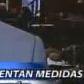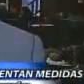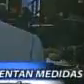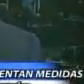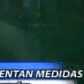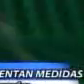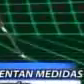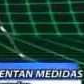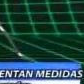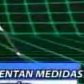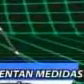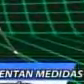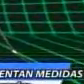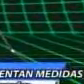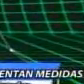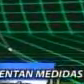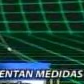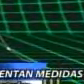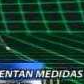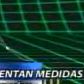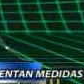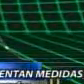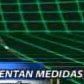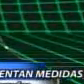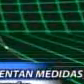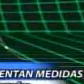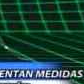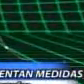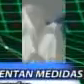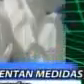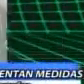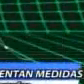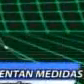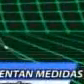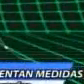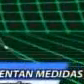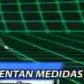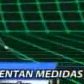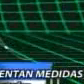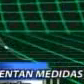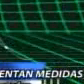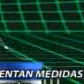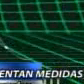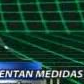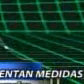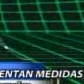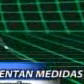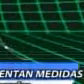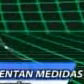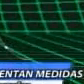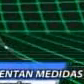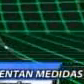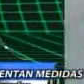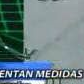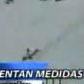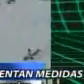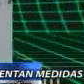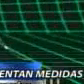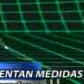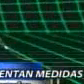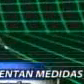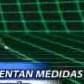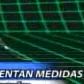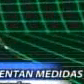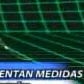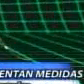Valle, pero estamos controlando muchísimo el tema de las complicaciones y de la mortalidad. En coordinación con la Secretaría de Salud del departamento,